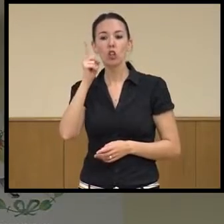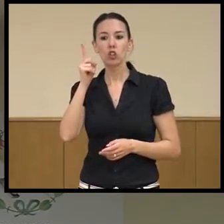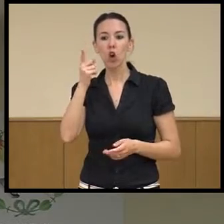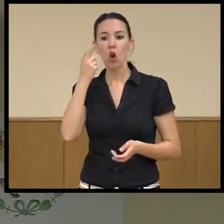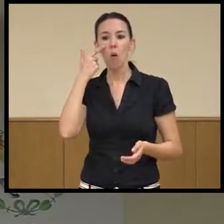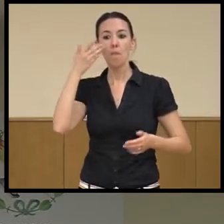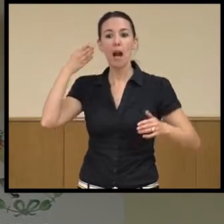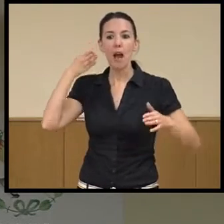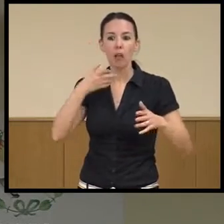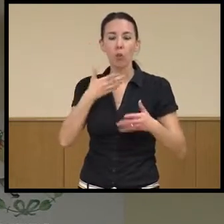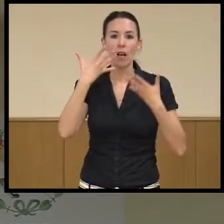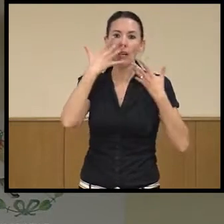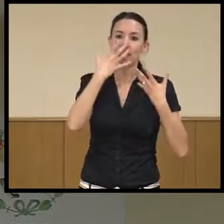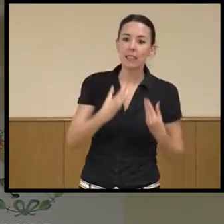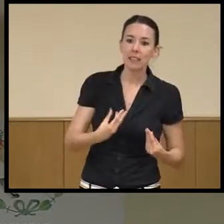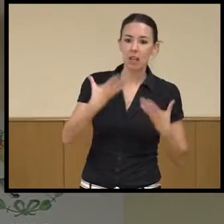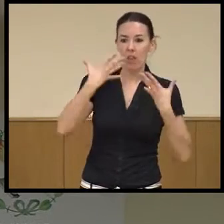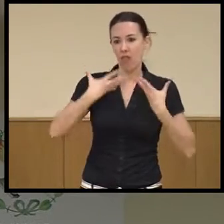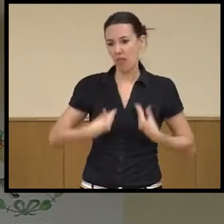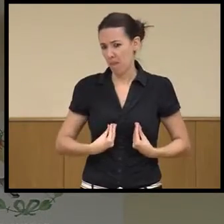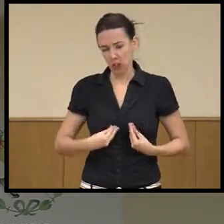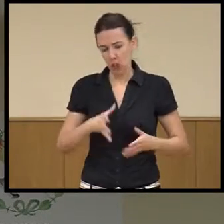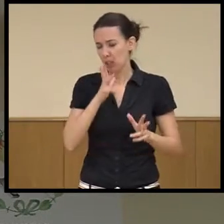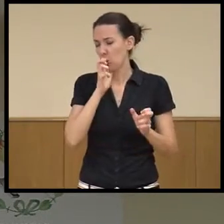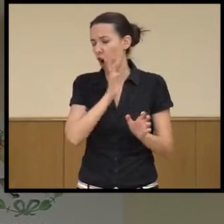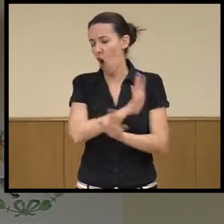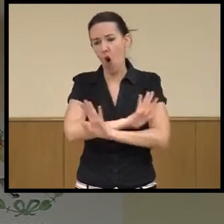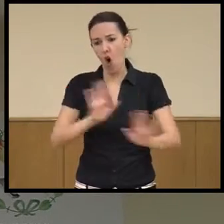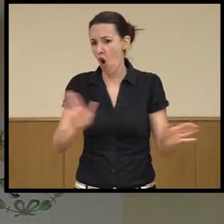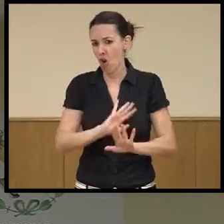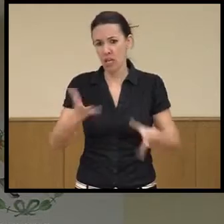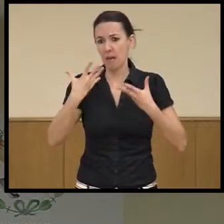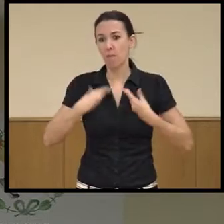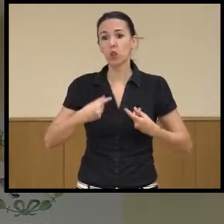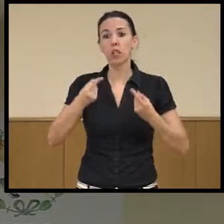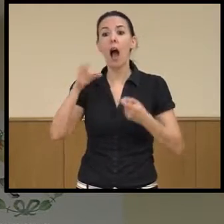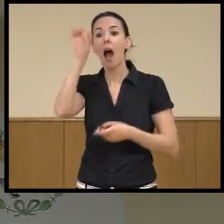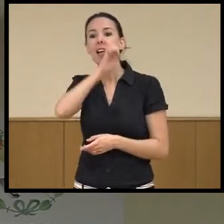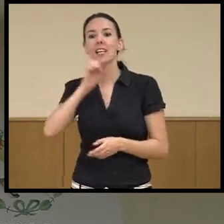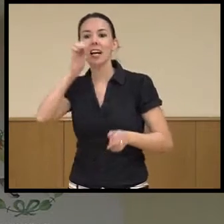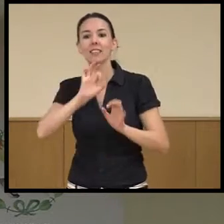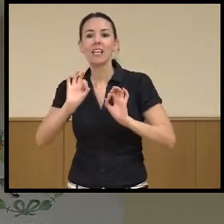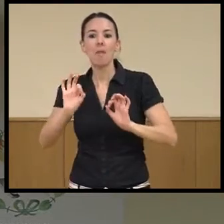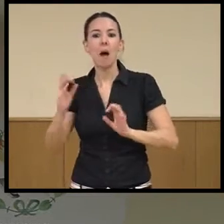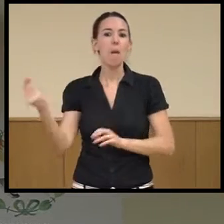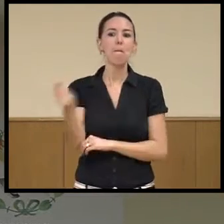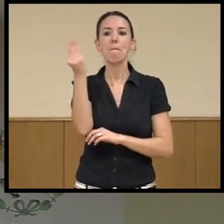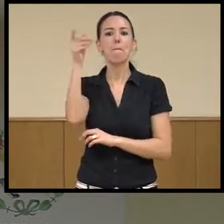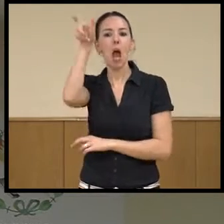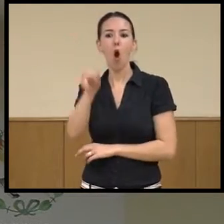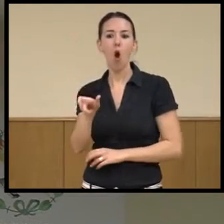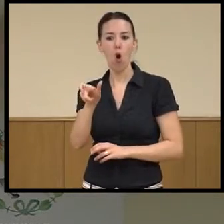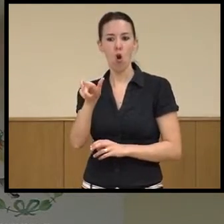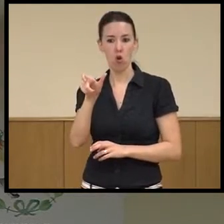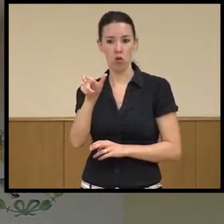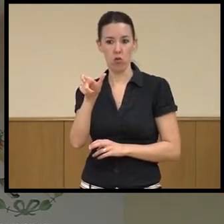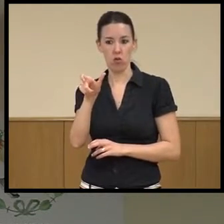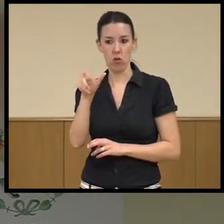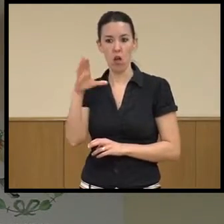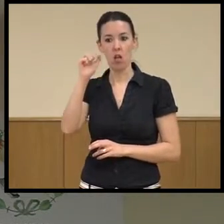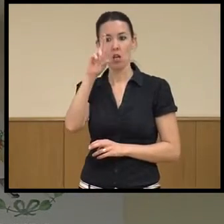sus accesos de melancolía, depresiones de caballo, en la música que para él cantaba en exclusiva el mejor capón de todos los tiempos, Carlo